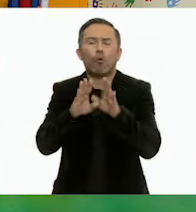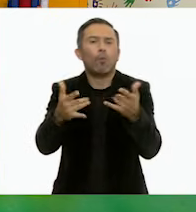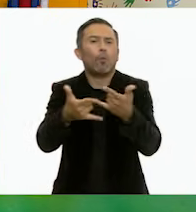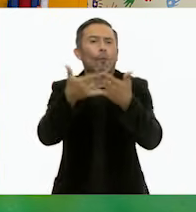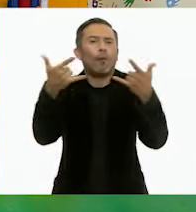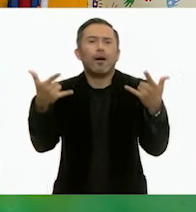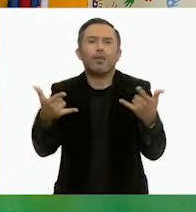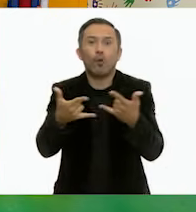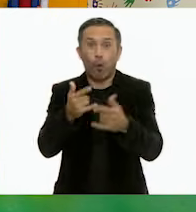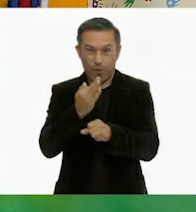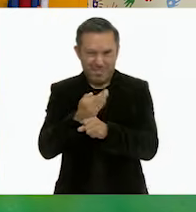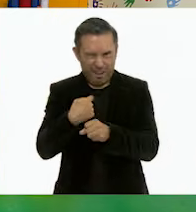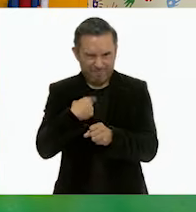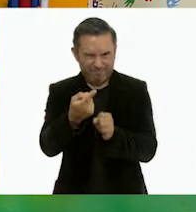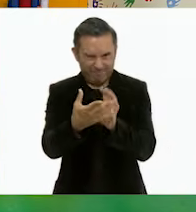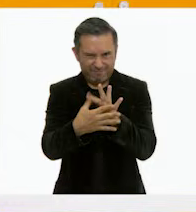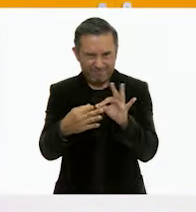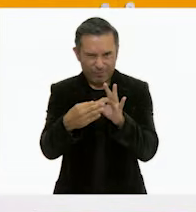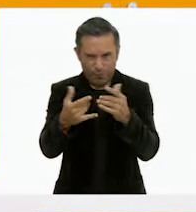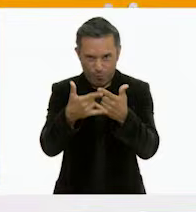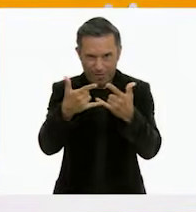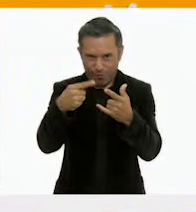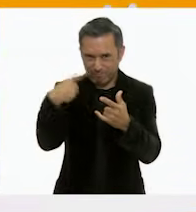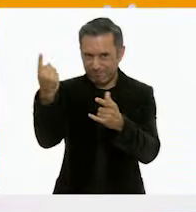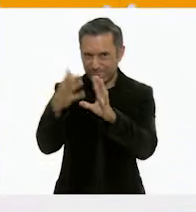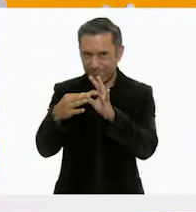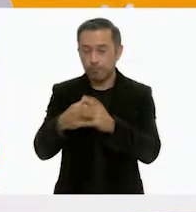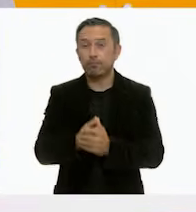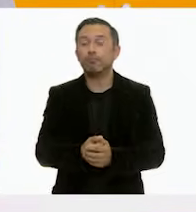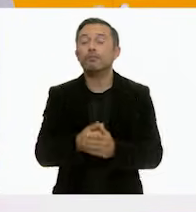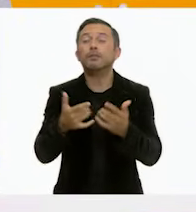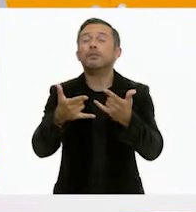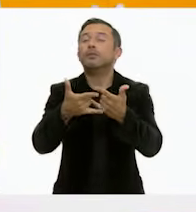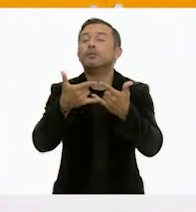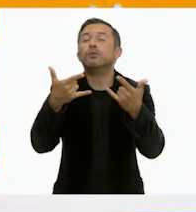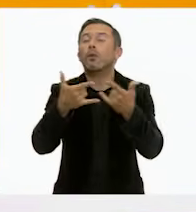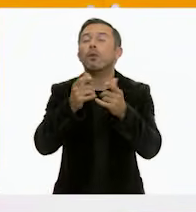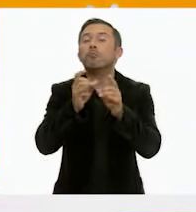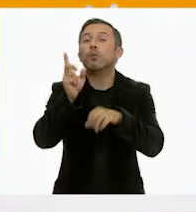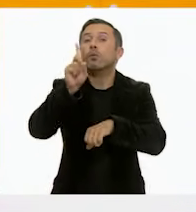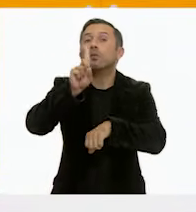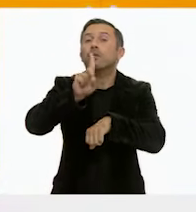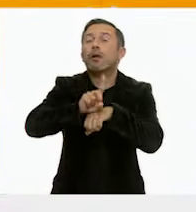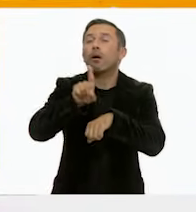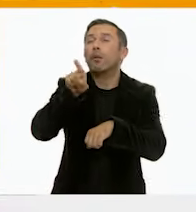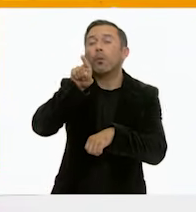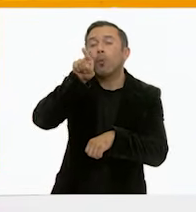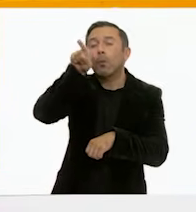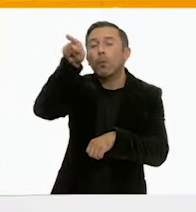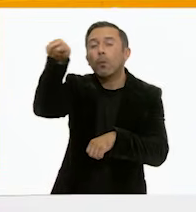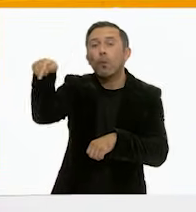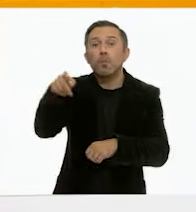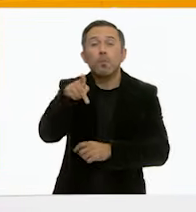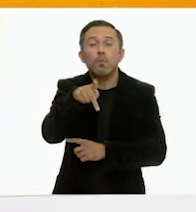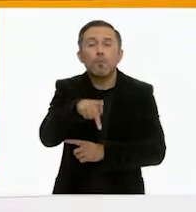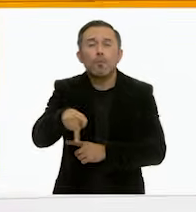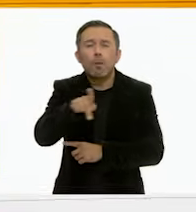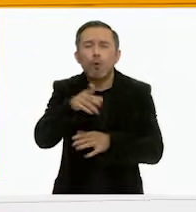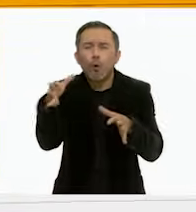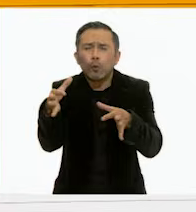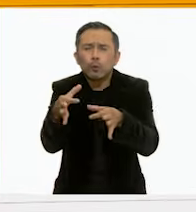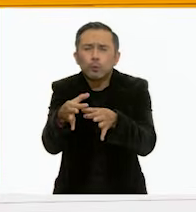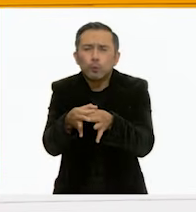que les voy a platicar. Había una vez un pueblito en donde había